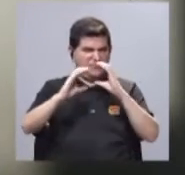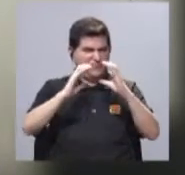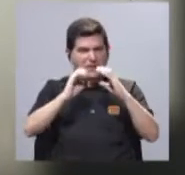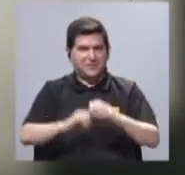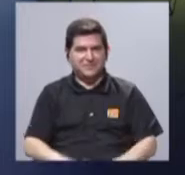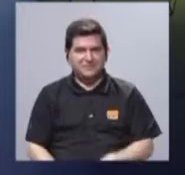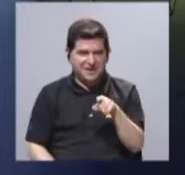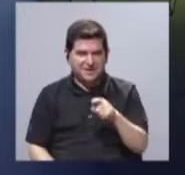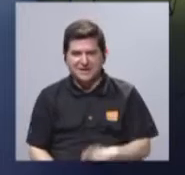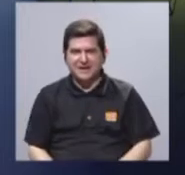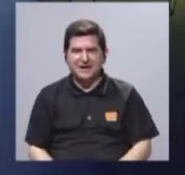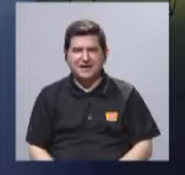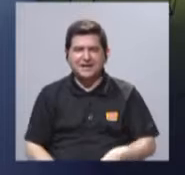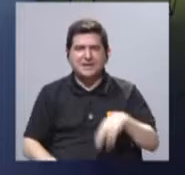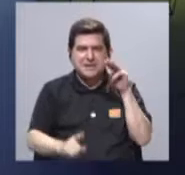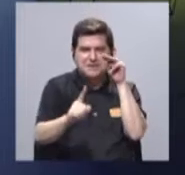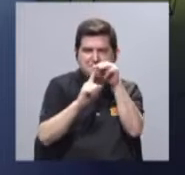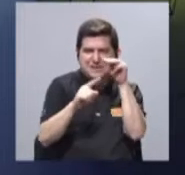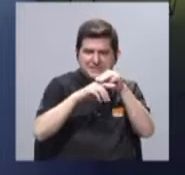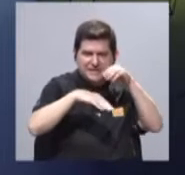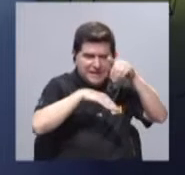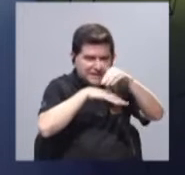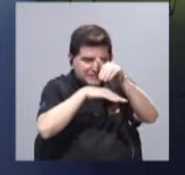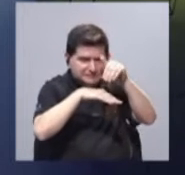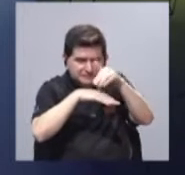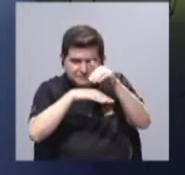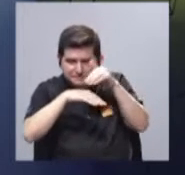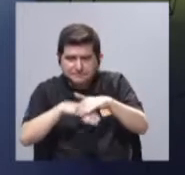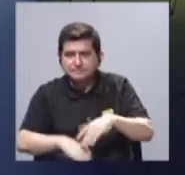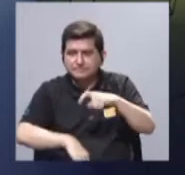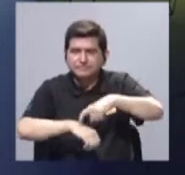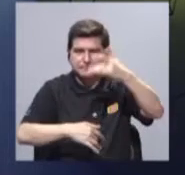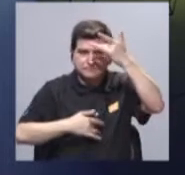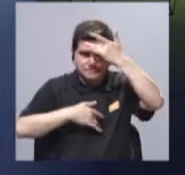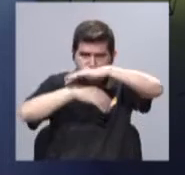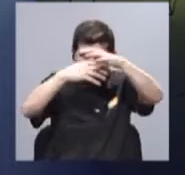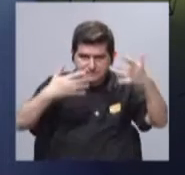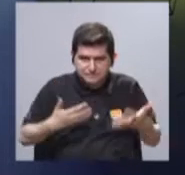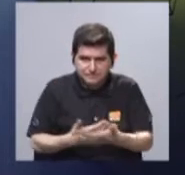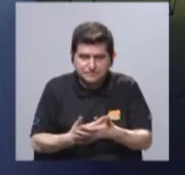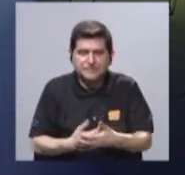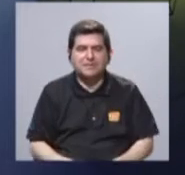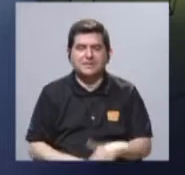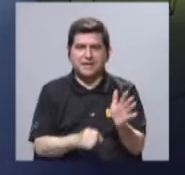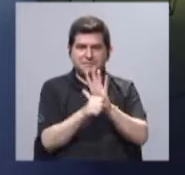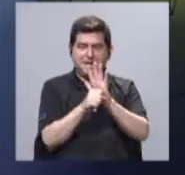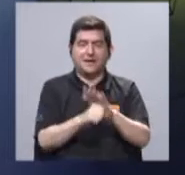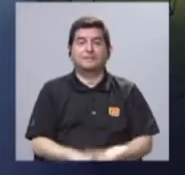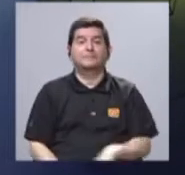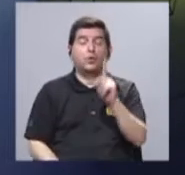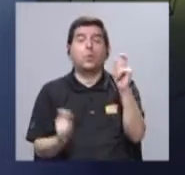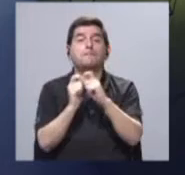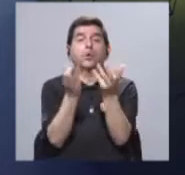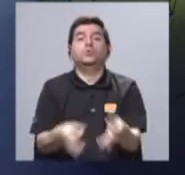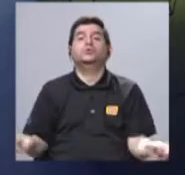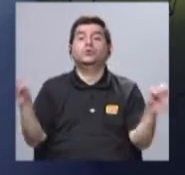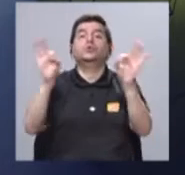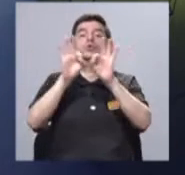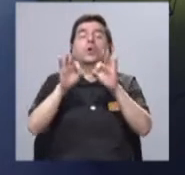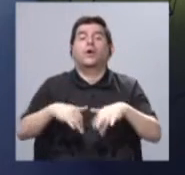comunicación y de cómo se han transmitido los mensajes durante la un aspecto muy importante en realidad